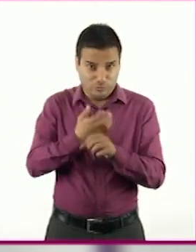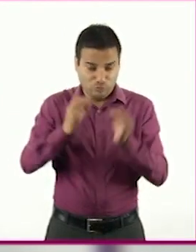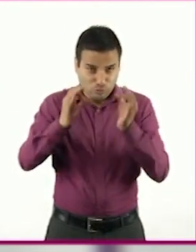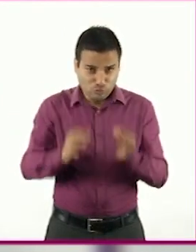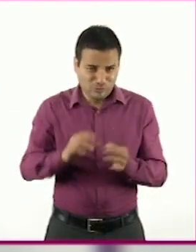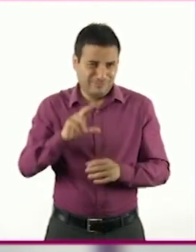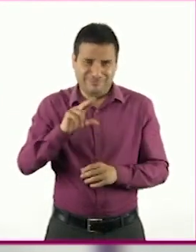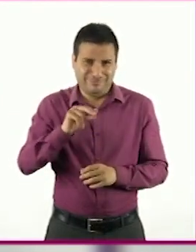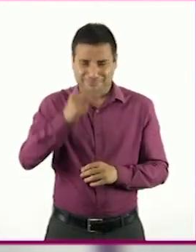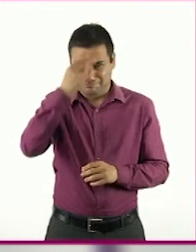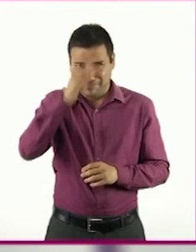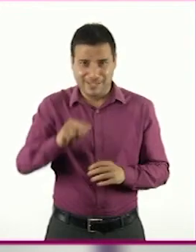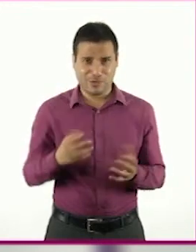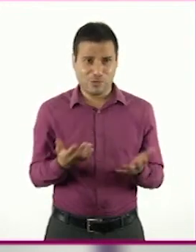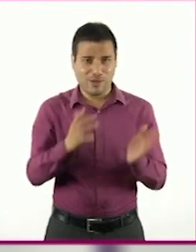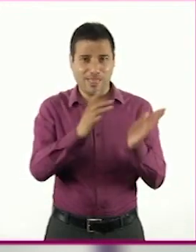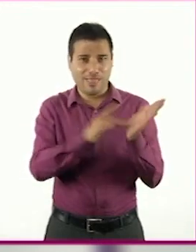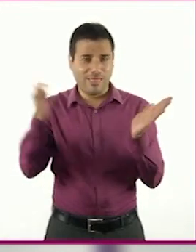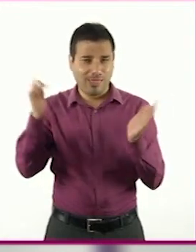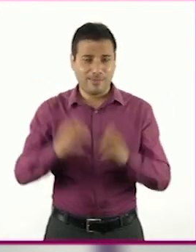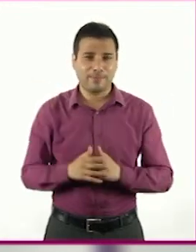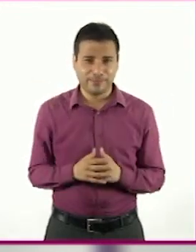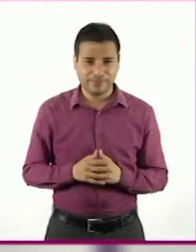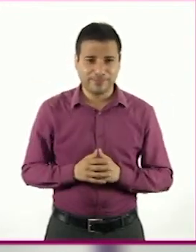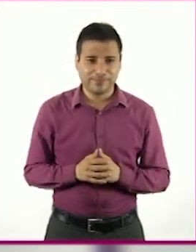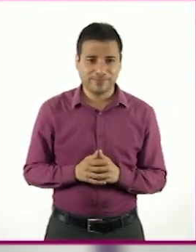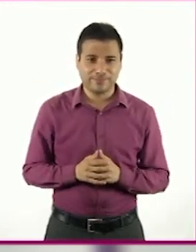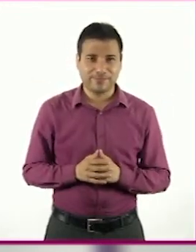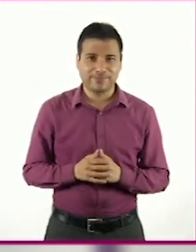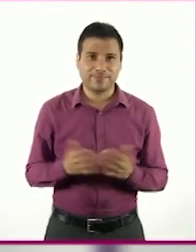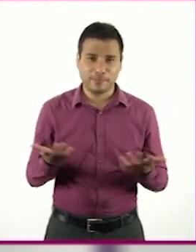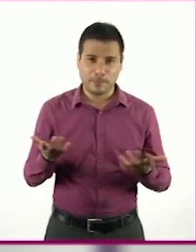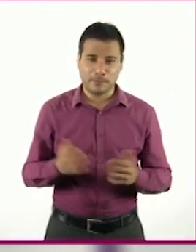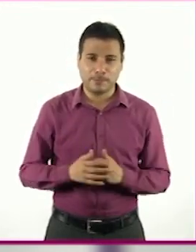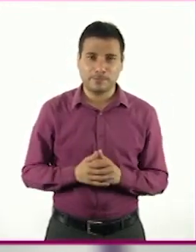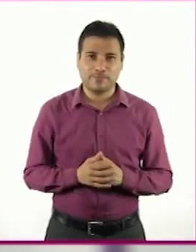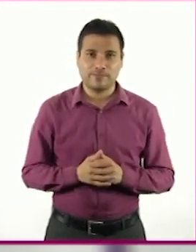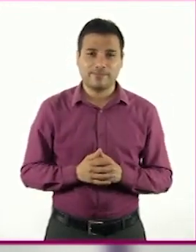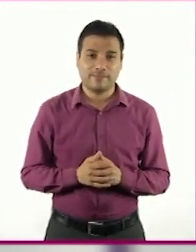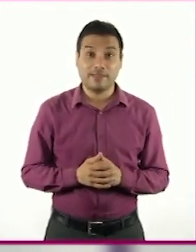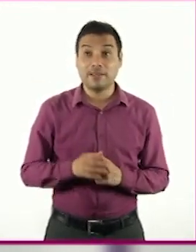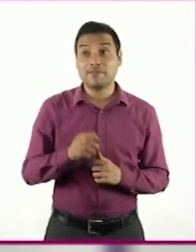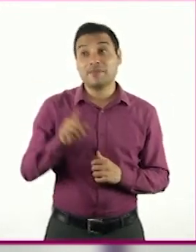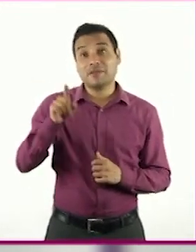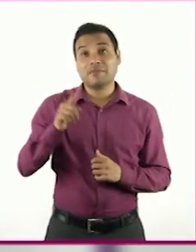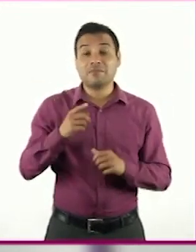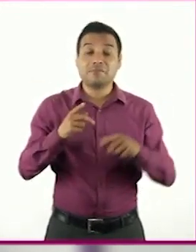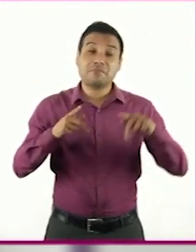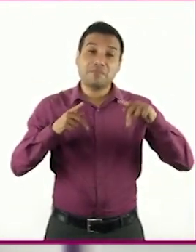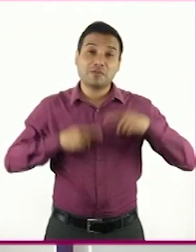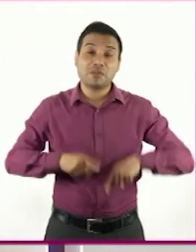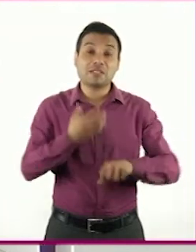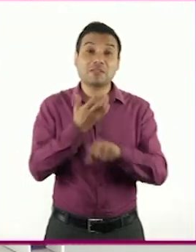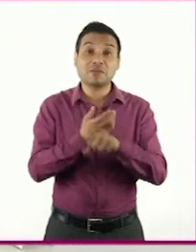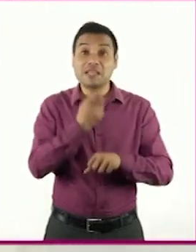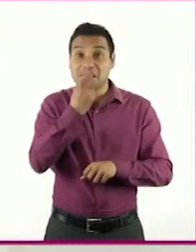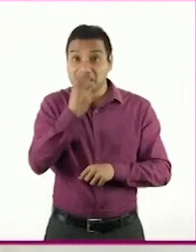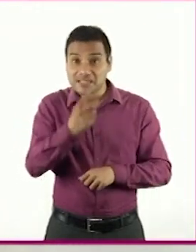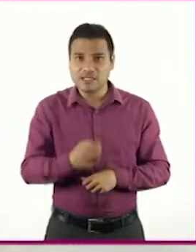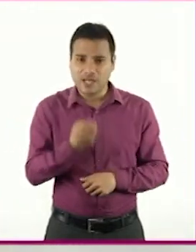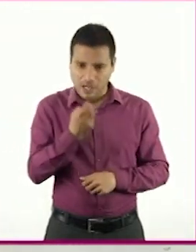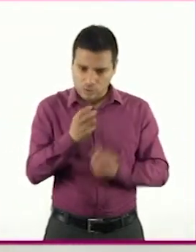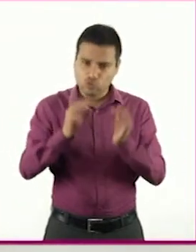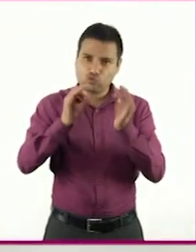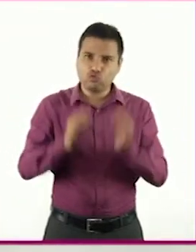que mexicano, pero también ha difundido el estereotipo de que eso es algo tradicional de nuestro país. Por